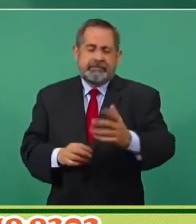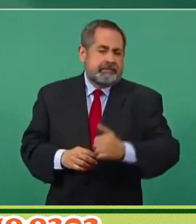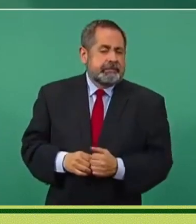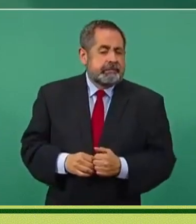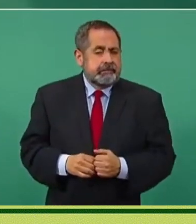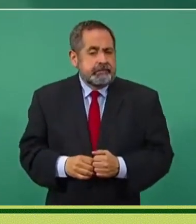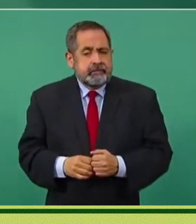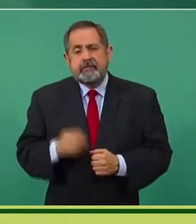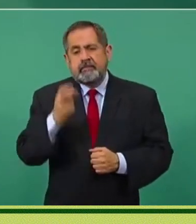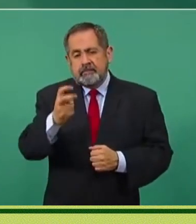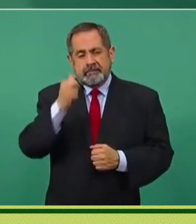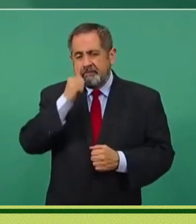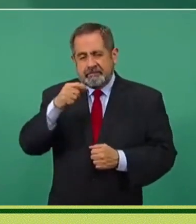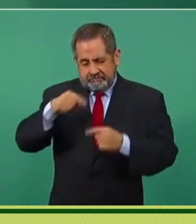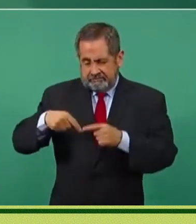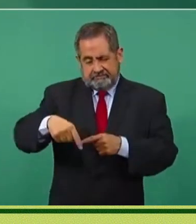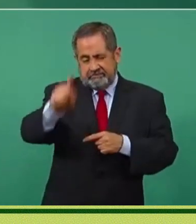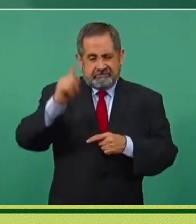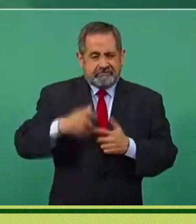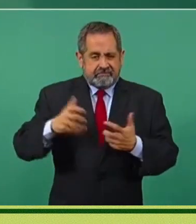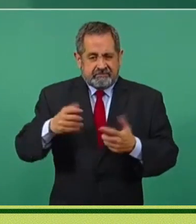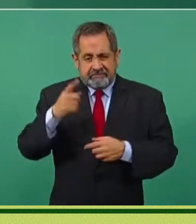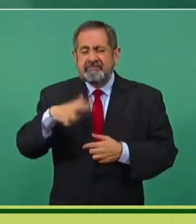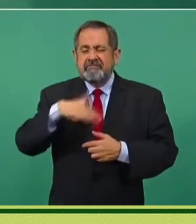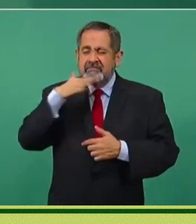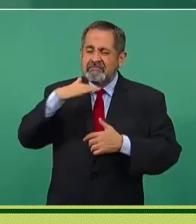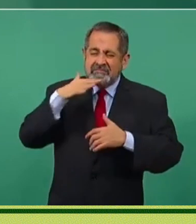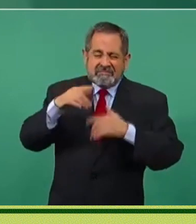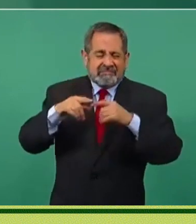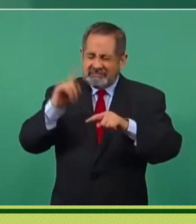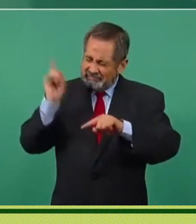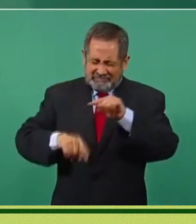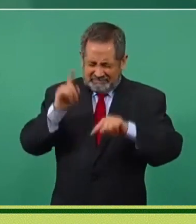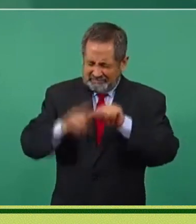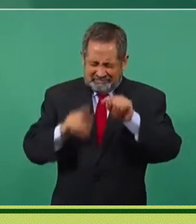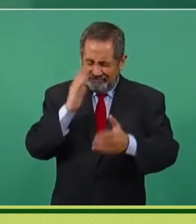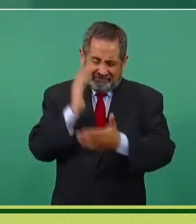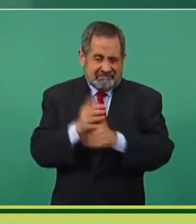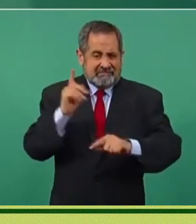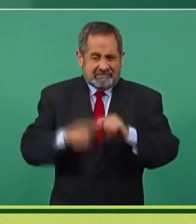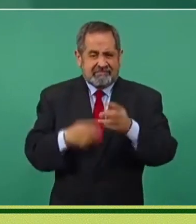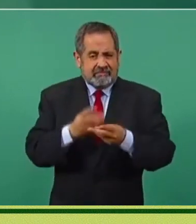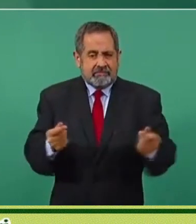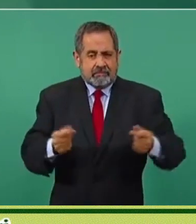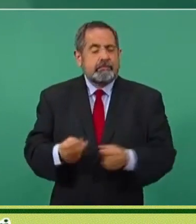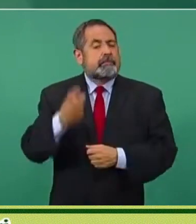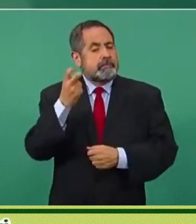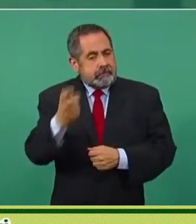todo lo que se haga por acabar con la corrupción en México es